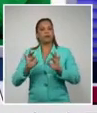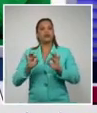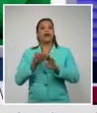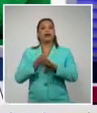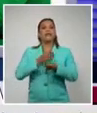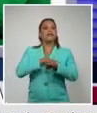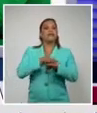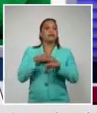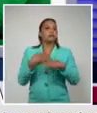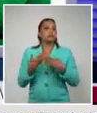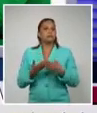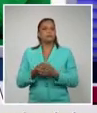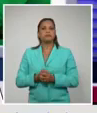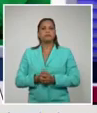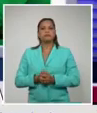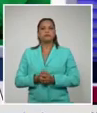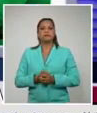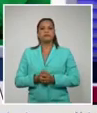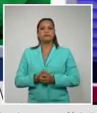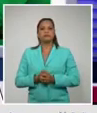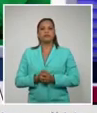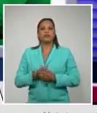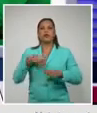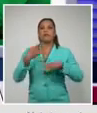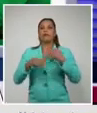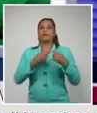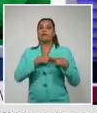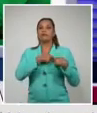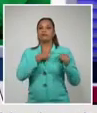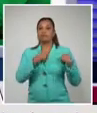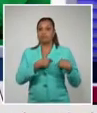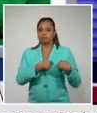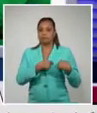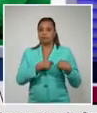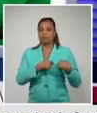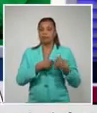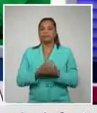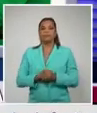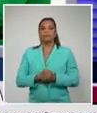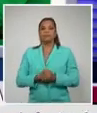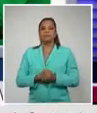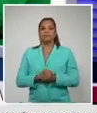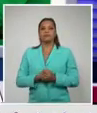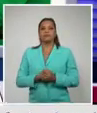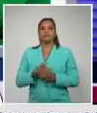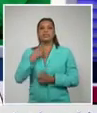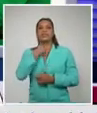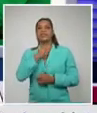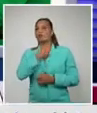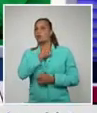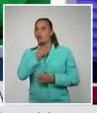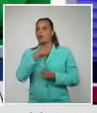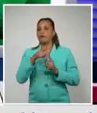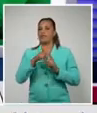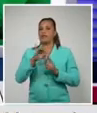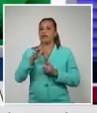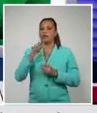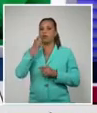antecedentes de una cardiopatía isquémica, hipotiroidismo, cierto grado de